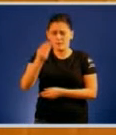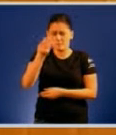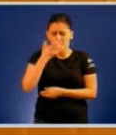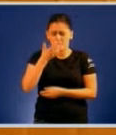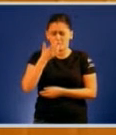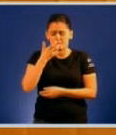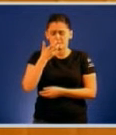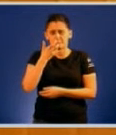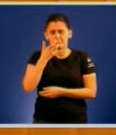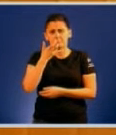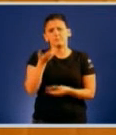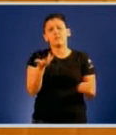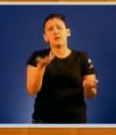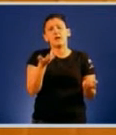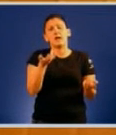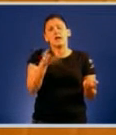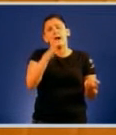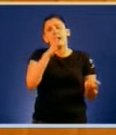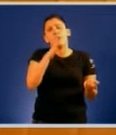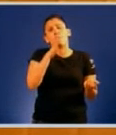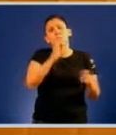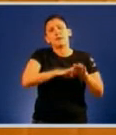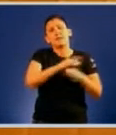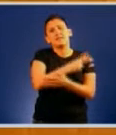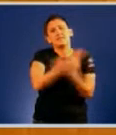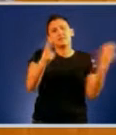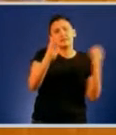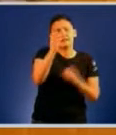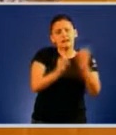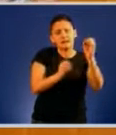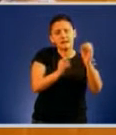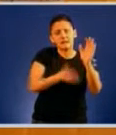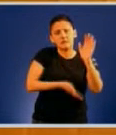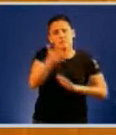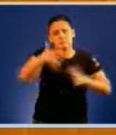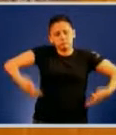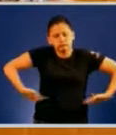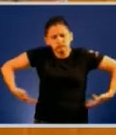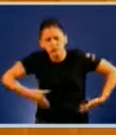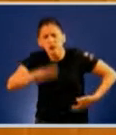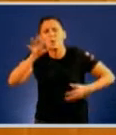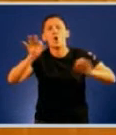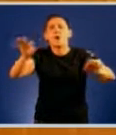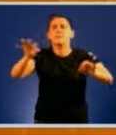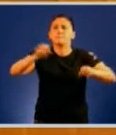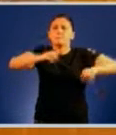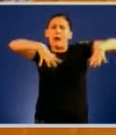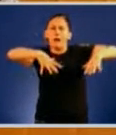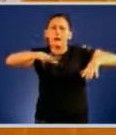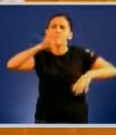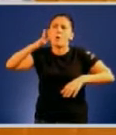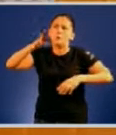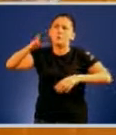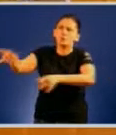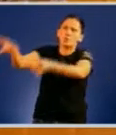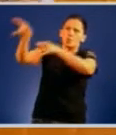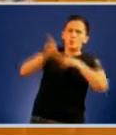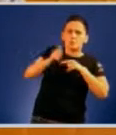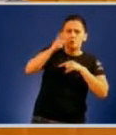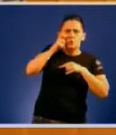que as augas minero-medicinais frías a 17 graus se conviertan en termais por arte de magia, por reclamo turístico cun